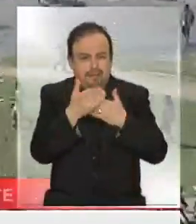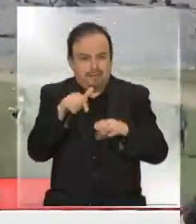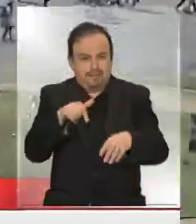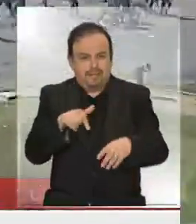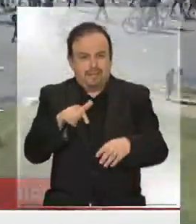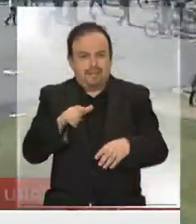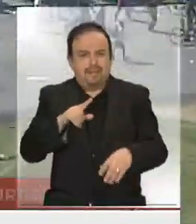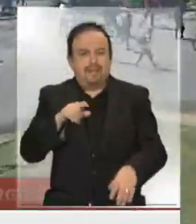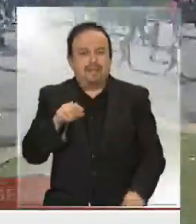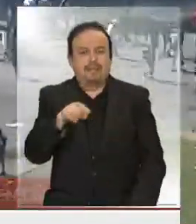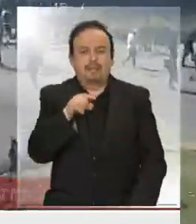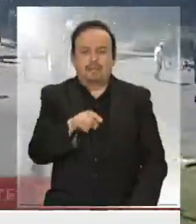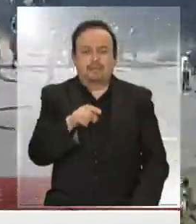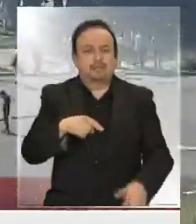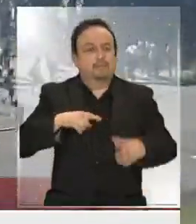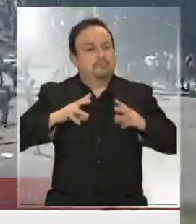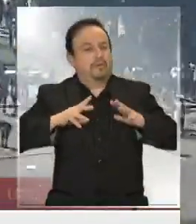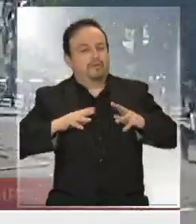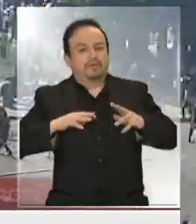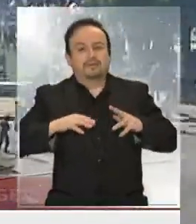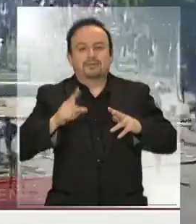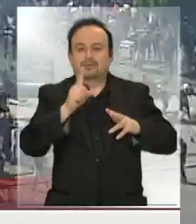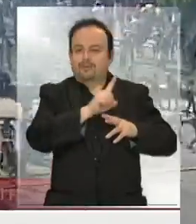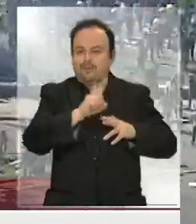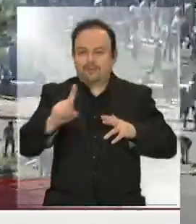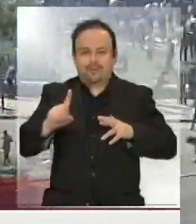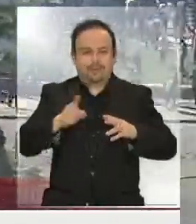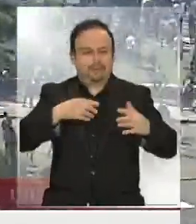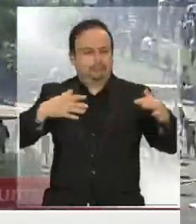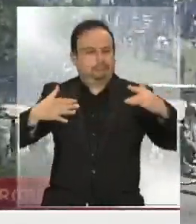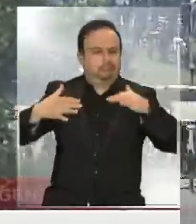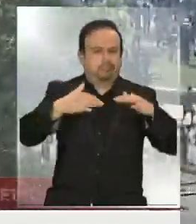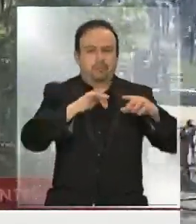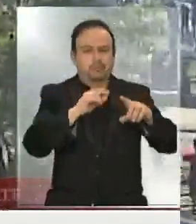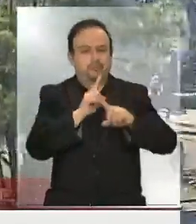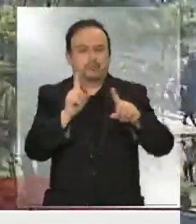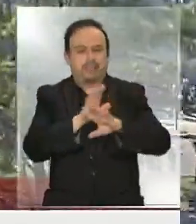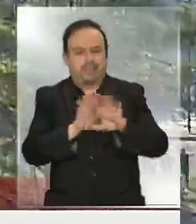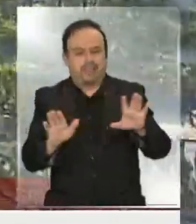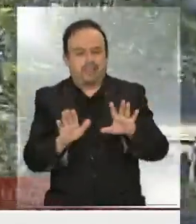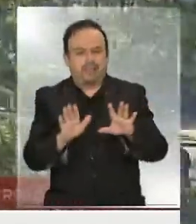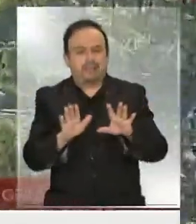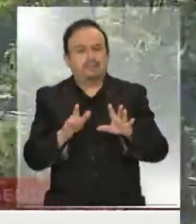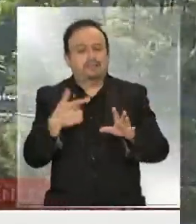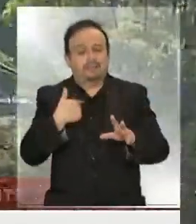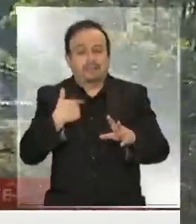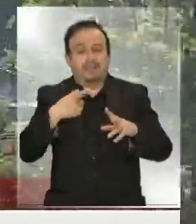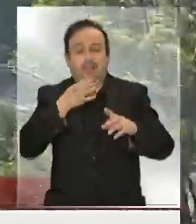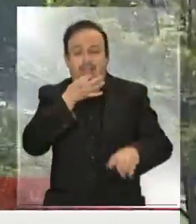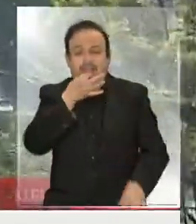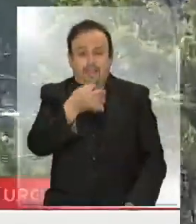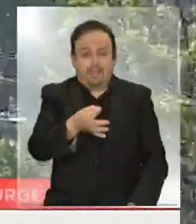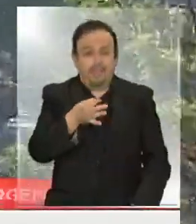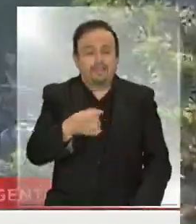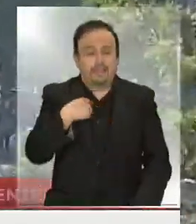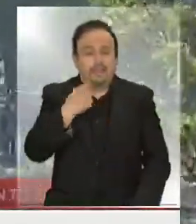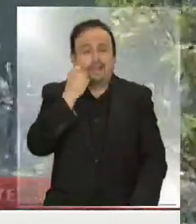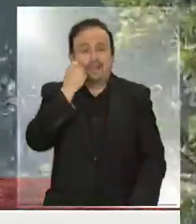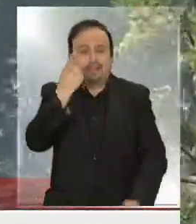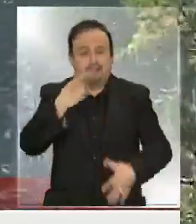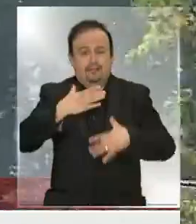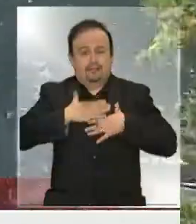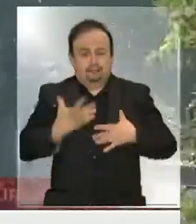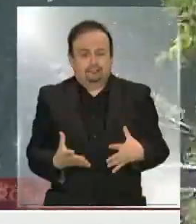él esta mañana respecto a que es un hombre feliz y que no está en guerra con nadie y muy por el contrario dice entiendo mi